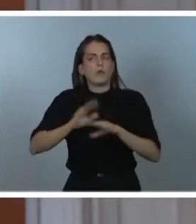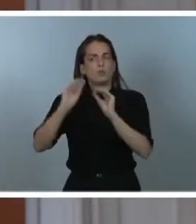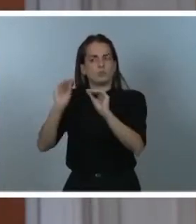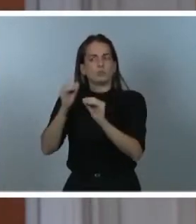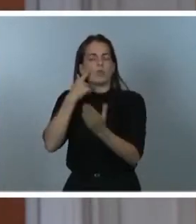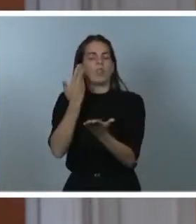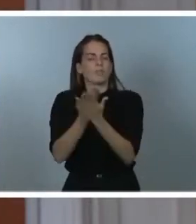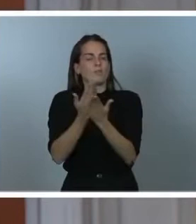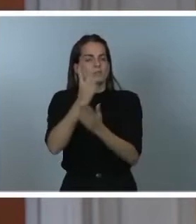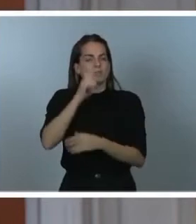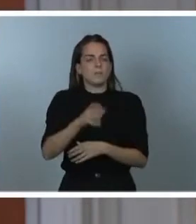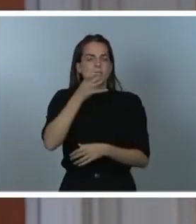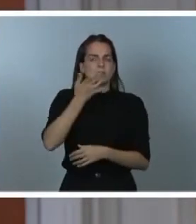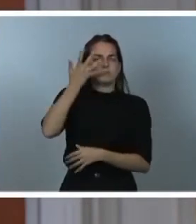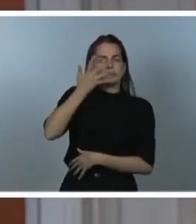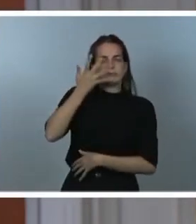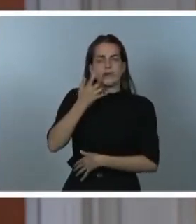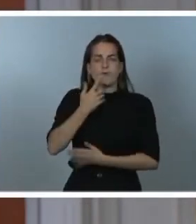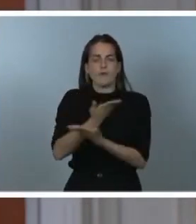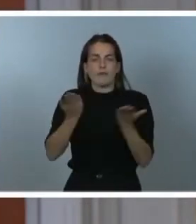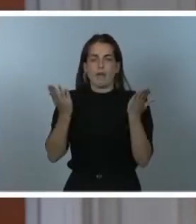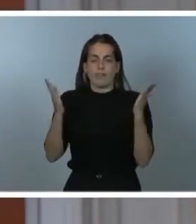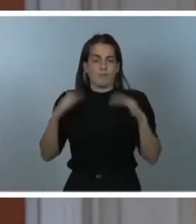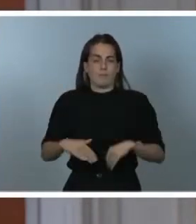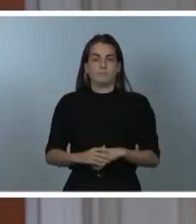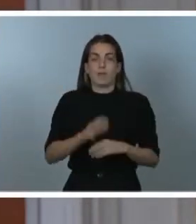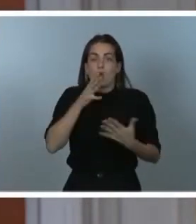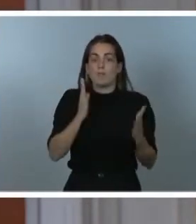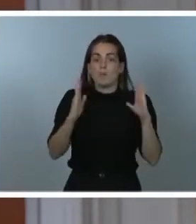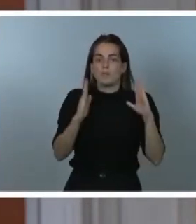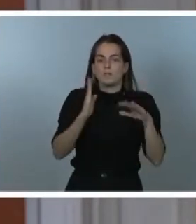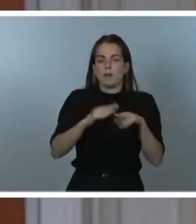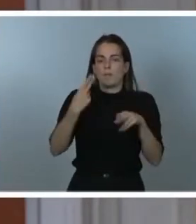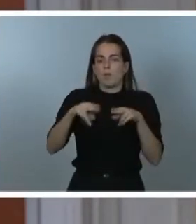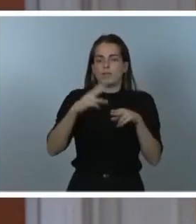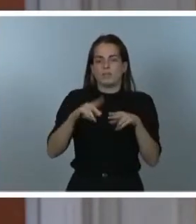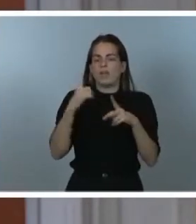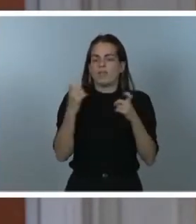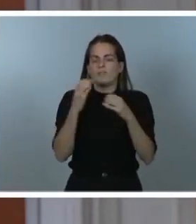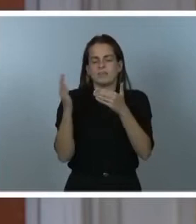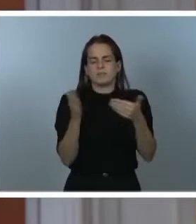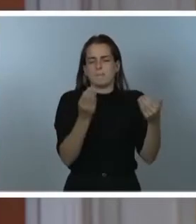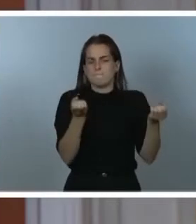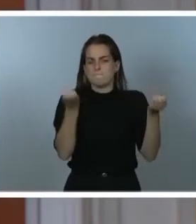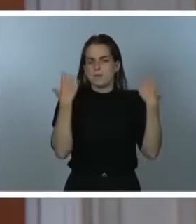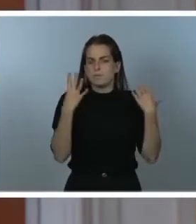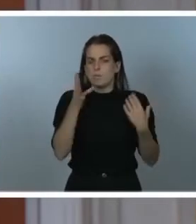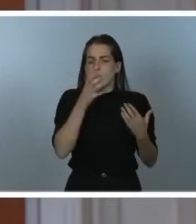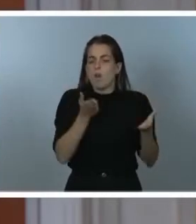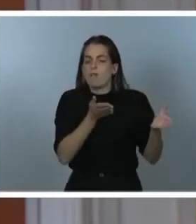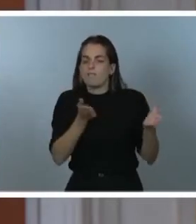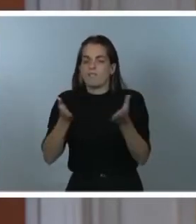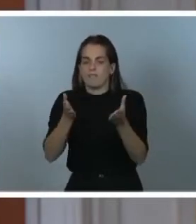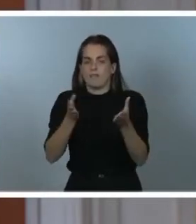que la cuestionan. Ahora es el momento de la política, de pasar página. Es el momento de volver a la vía que nunca se debió